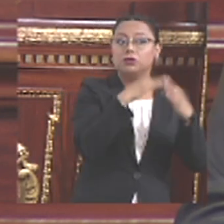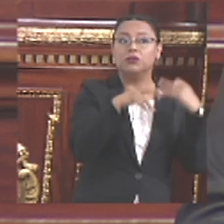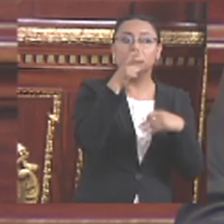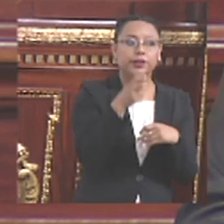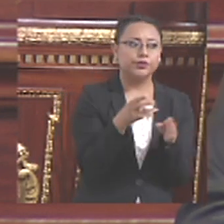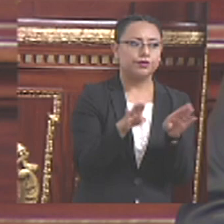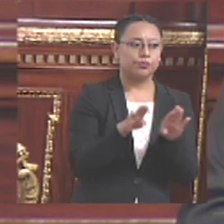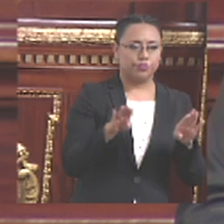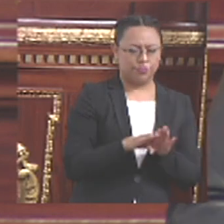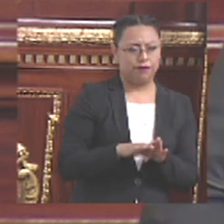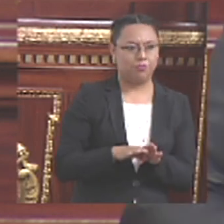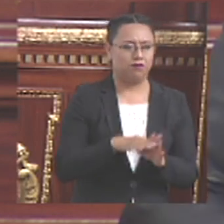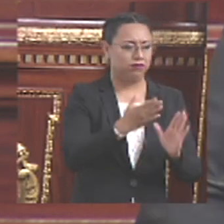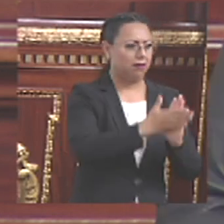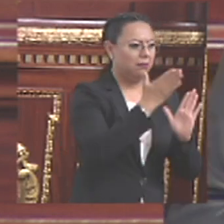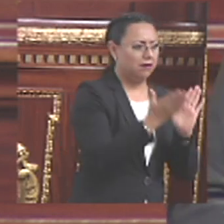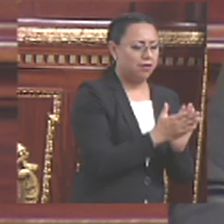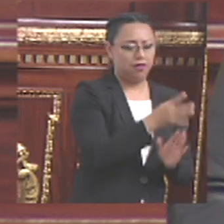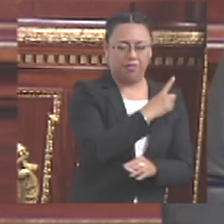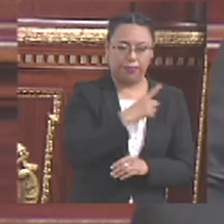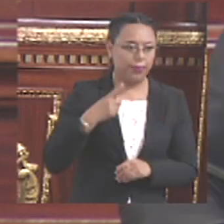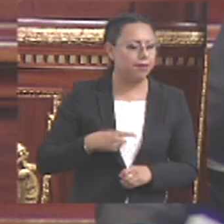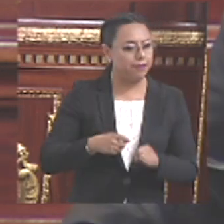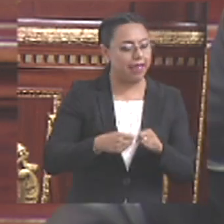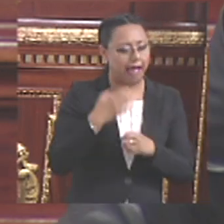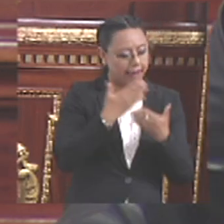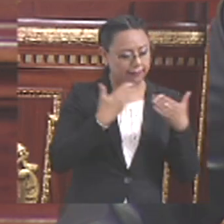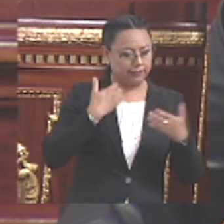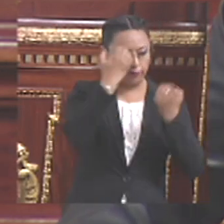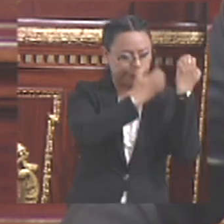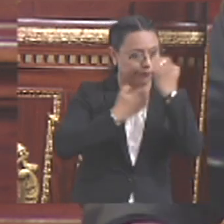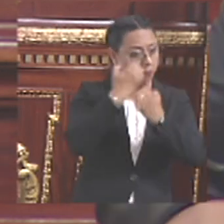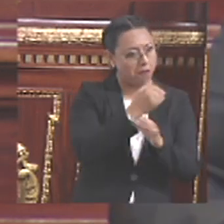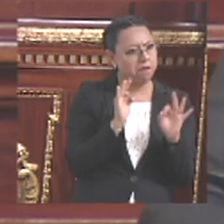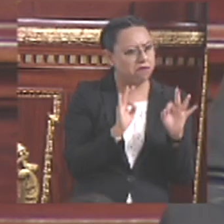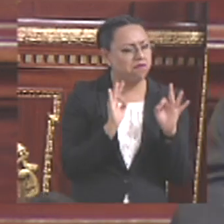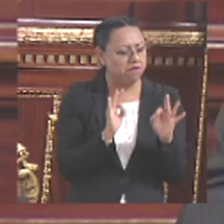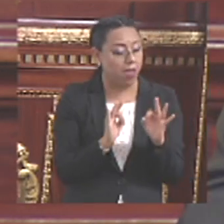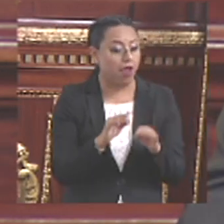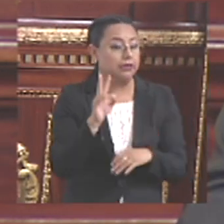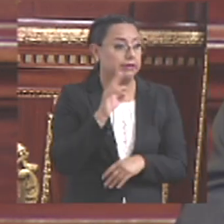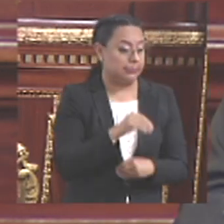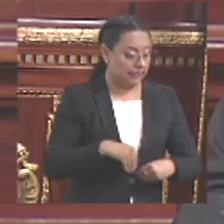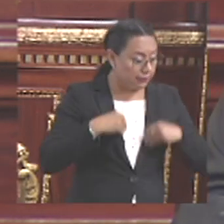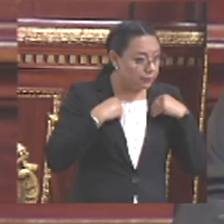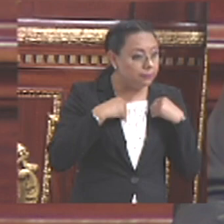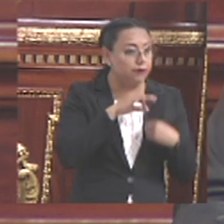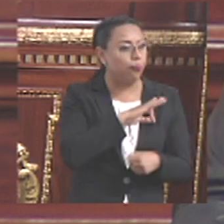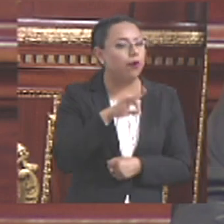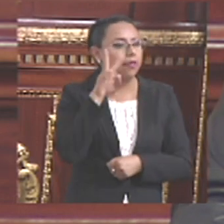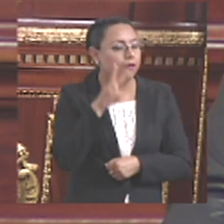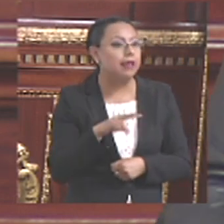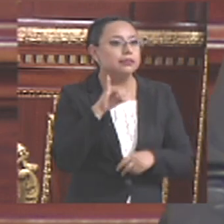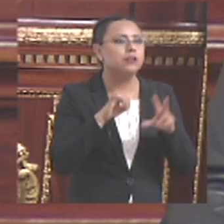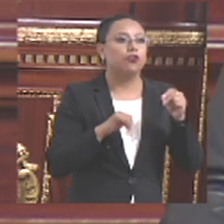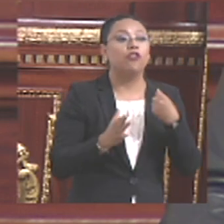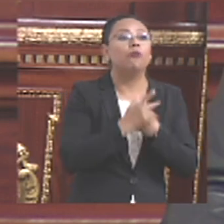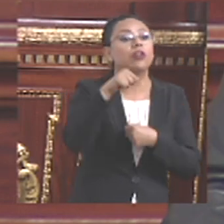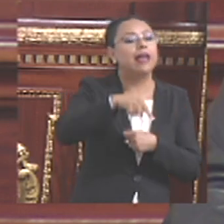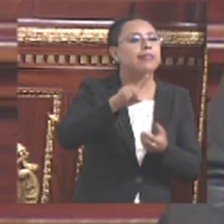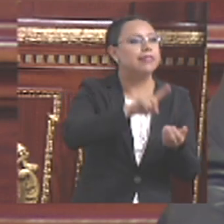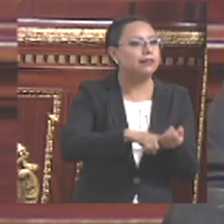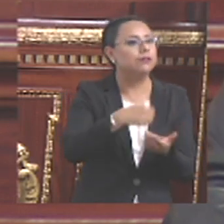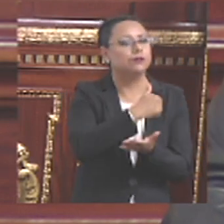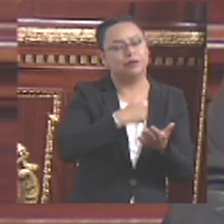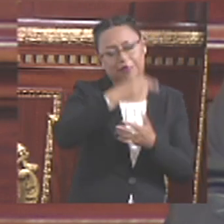condiciones de seguridad y habitabilidad debido a la sismicidad que existe en nuestro país y ciudad.